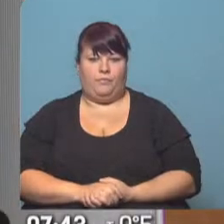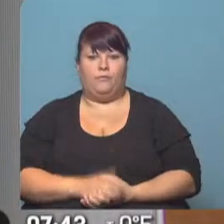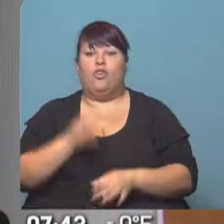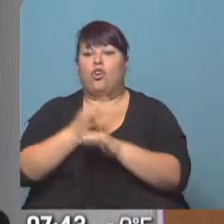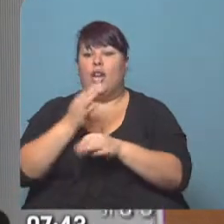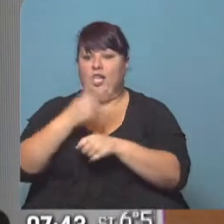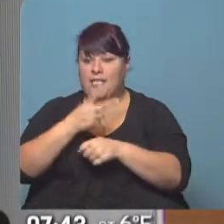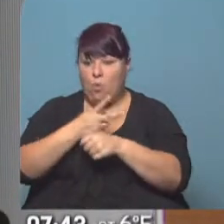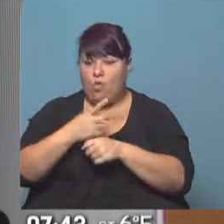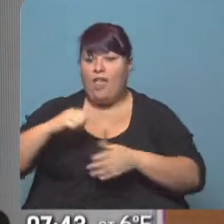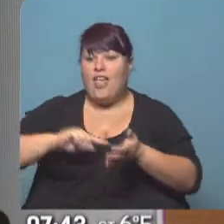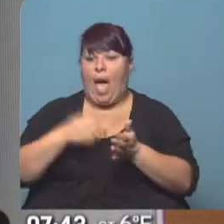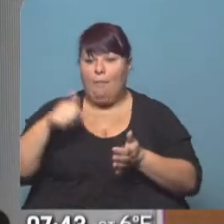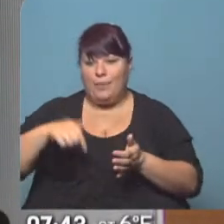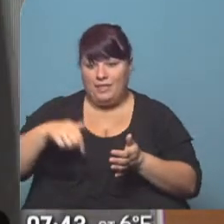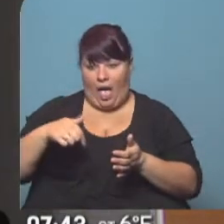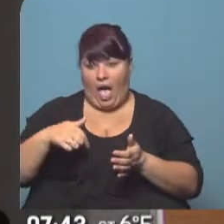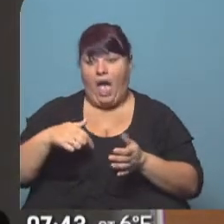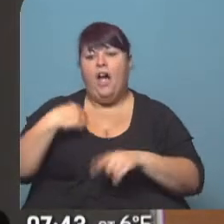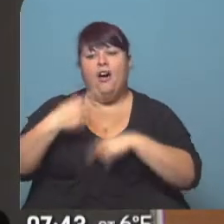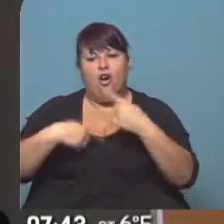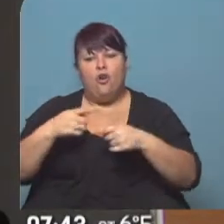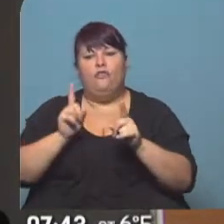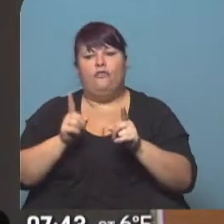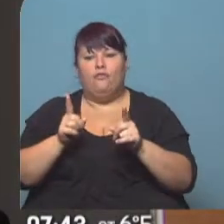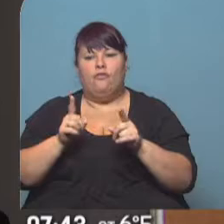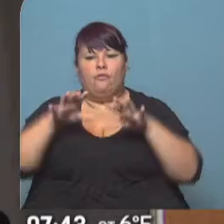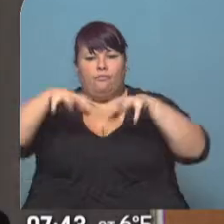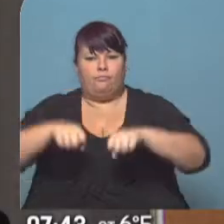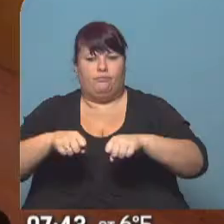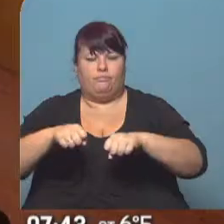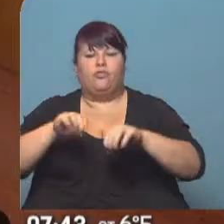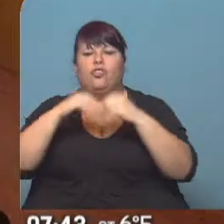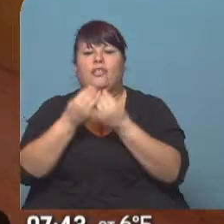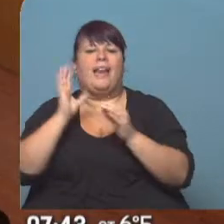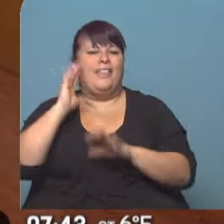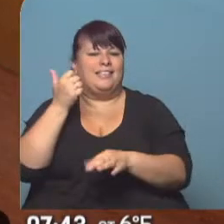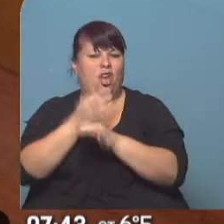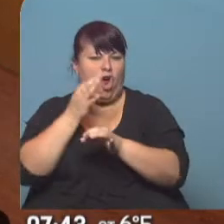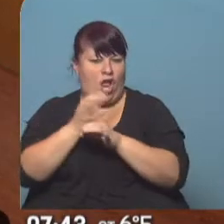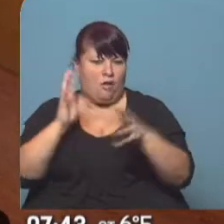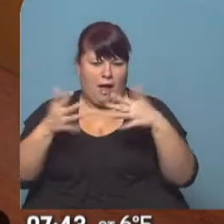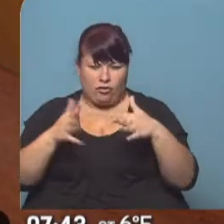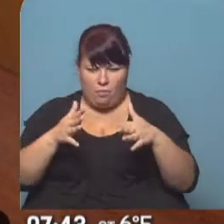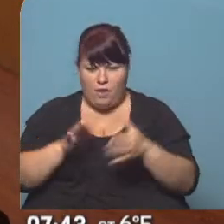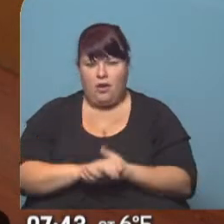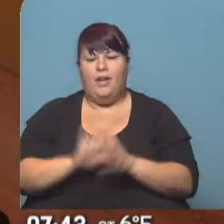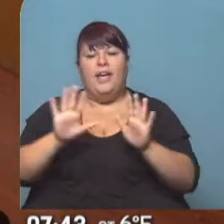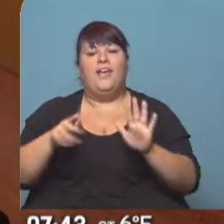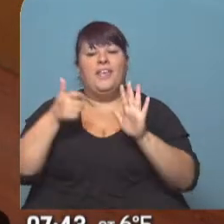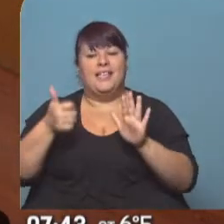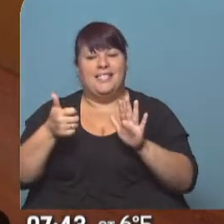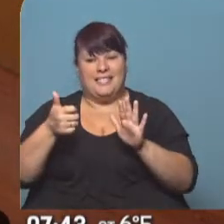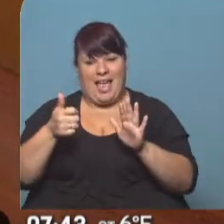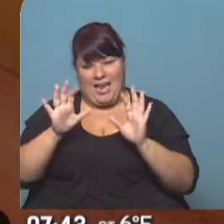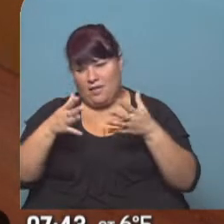Colegios secundarios de la Ciudad Autónoma de Buenos Aires continúan con la toma. Son 16 colegios aproximadamente, 16